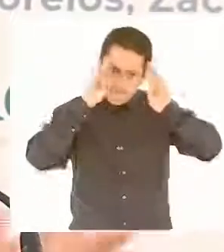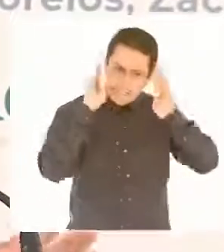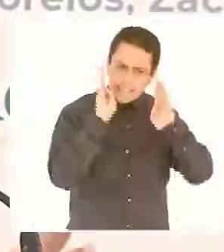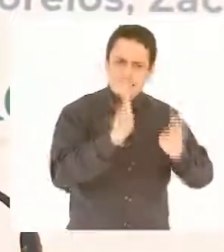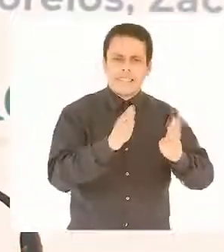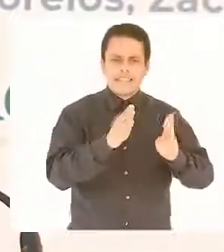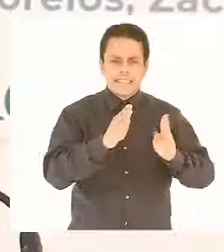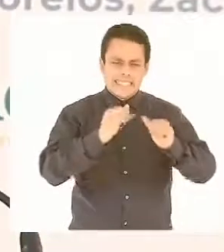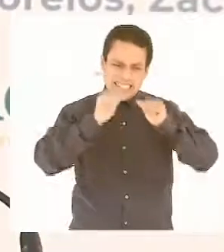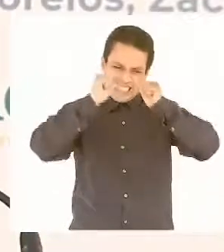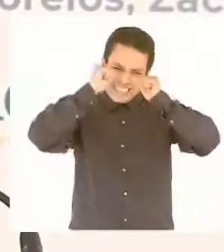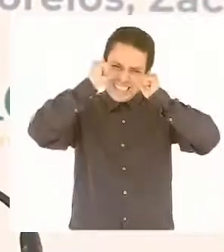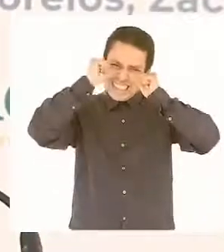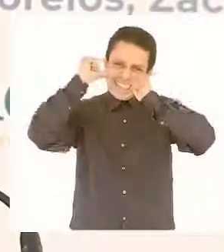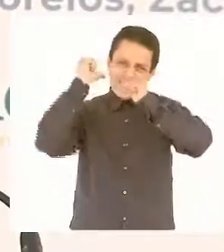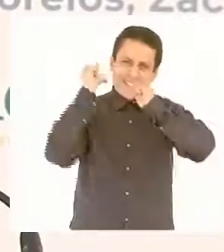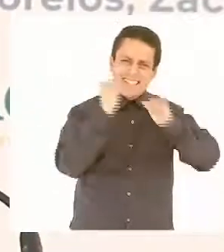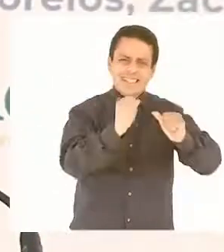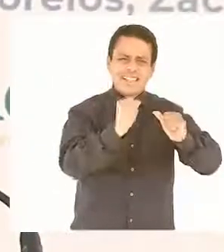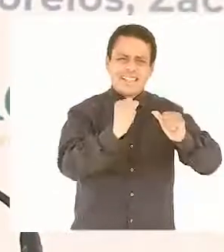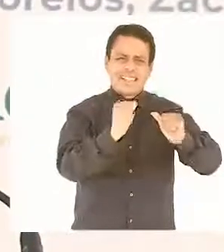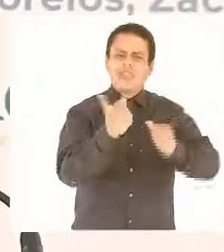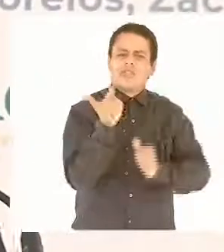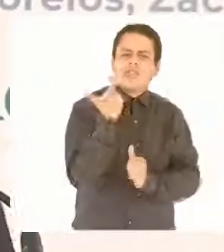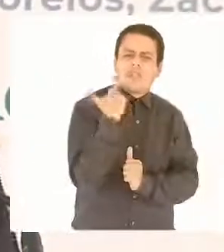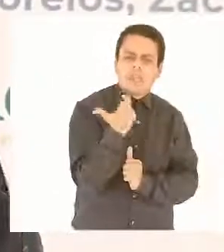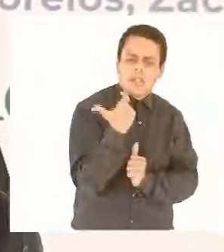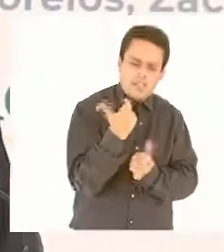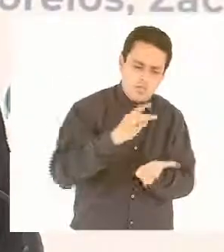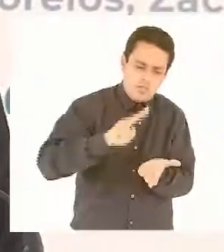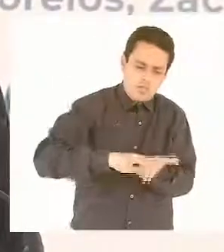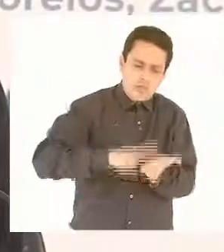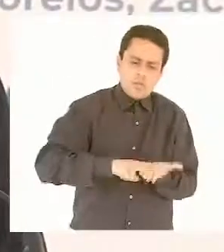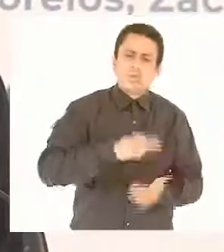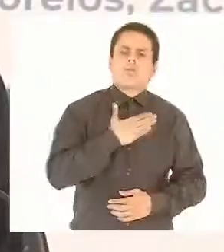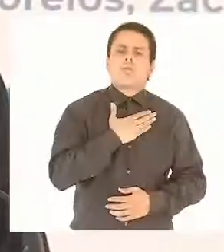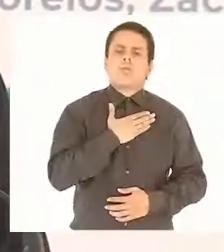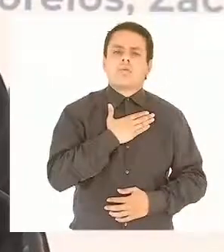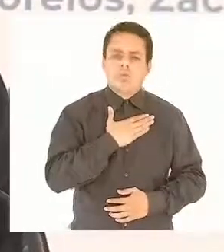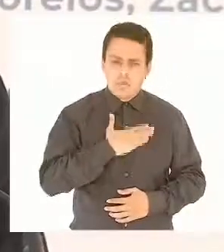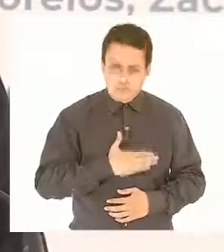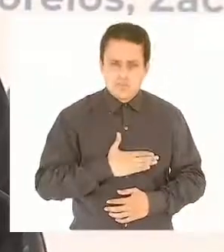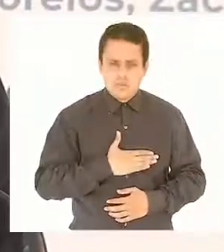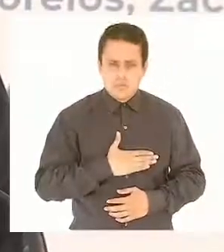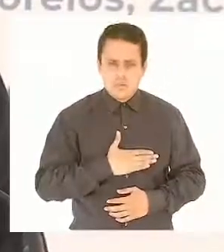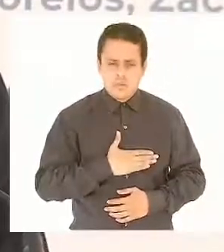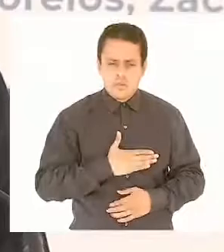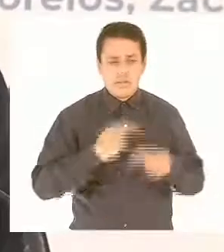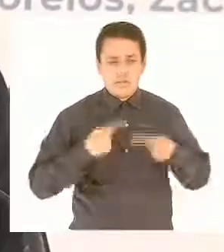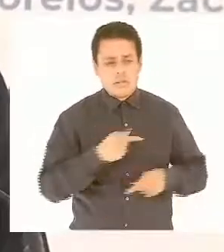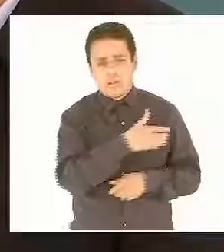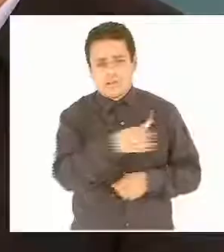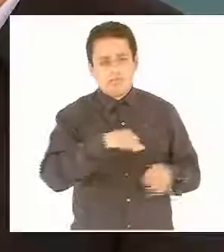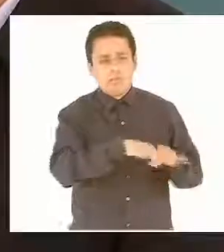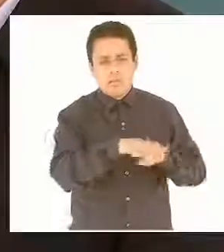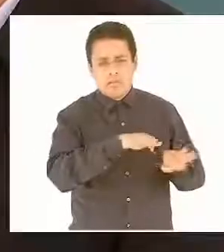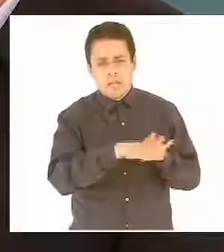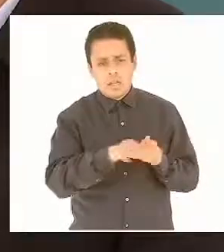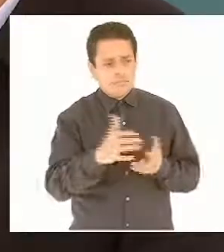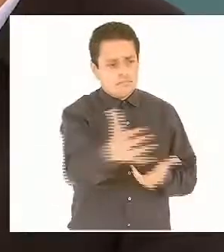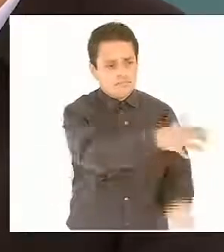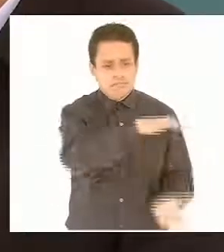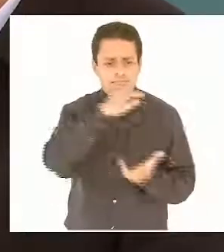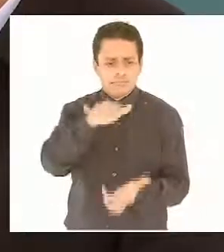nuestra acción a garantizar precios justos a los productores del campo.